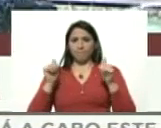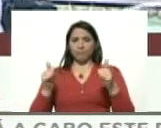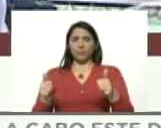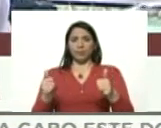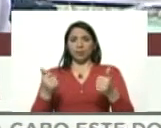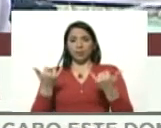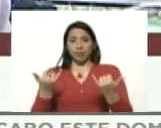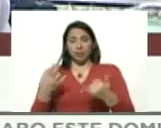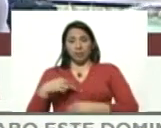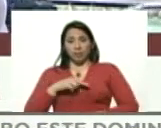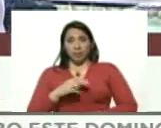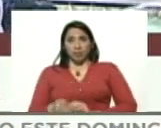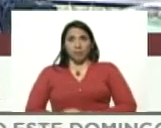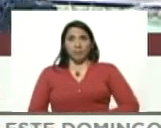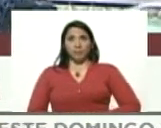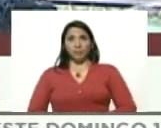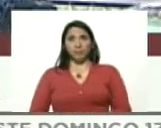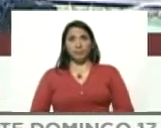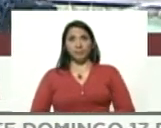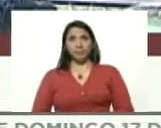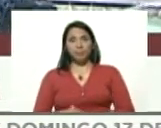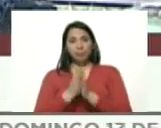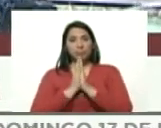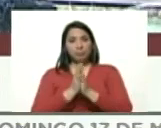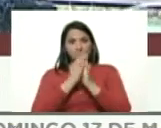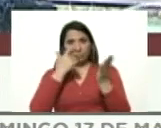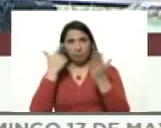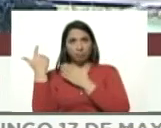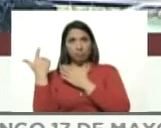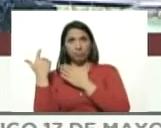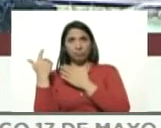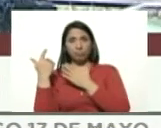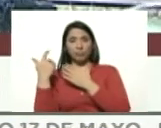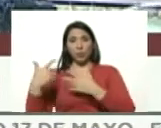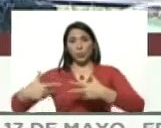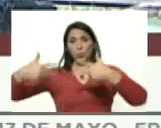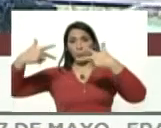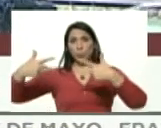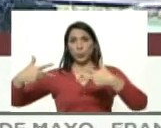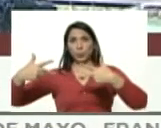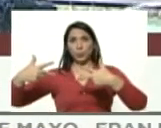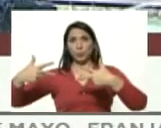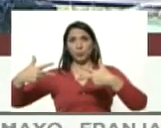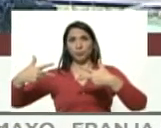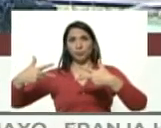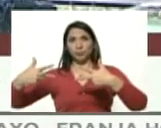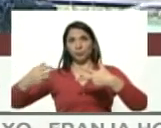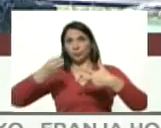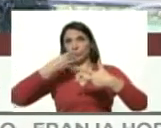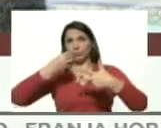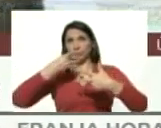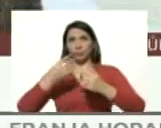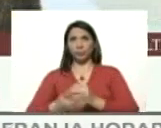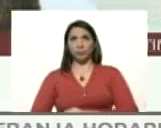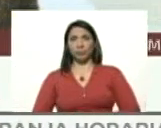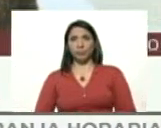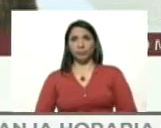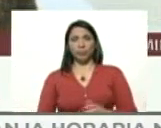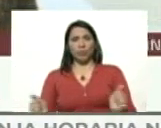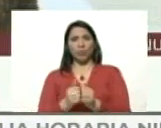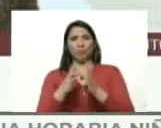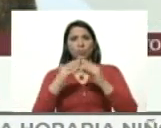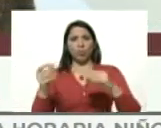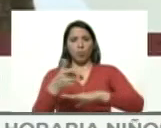este momento nos encontramos, por favor, si pueden poner imágenes, en una videoconferencia desde el Palacio de Miraflores, con todos